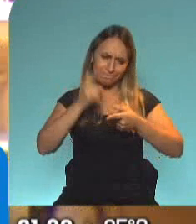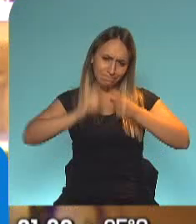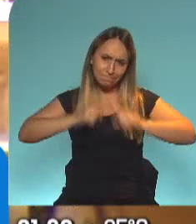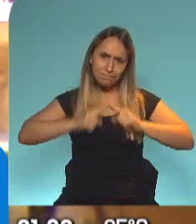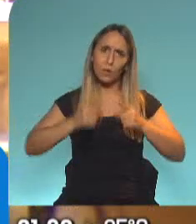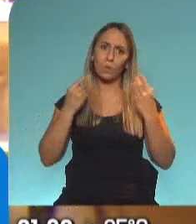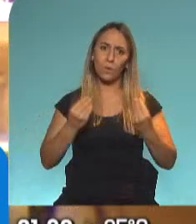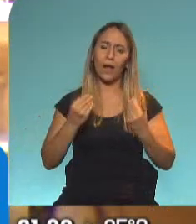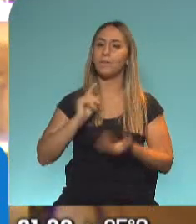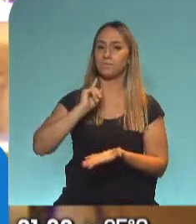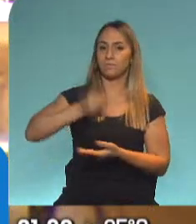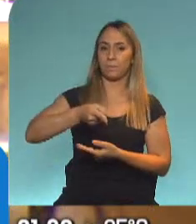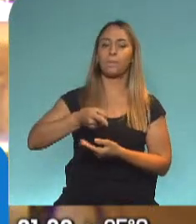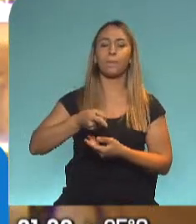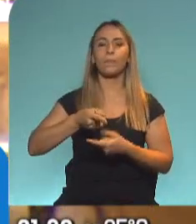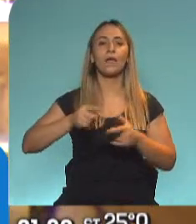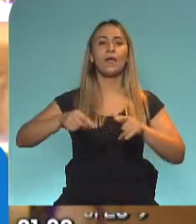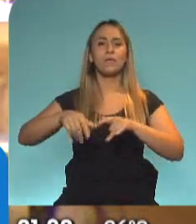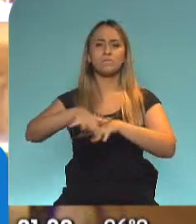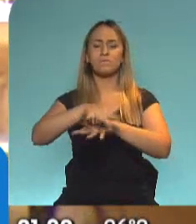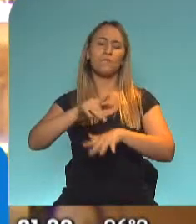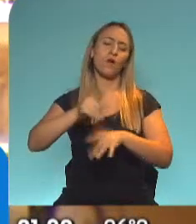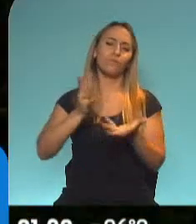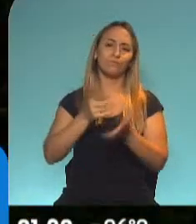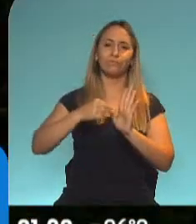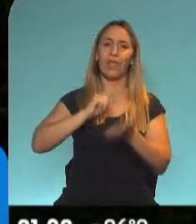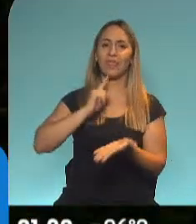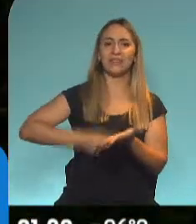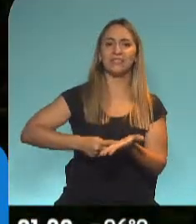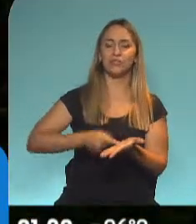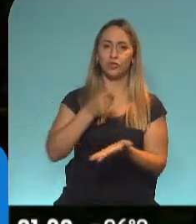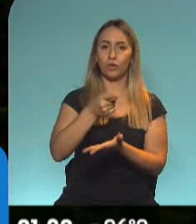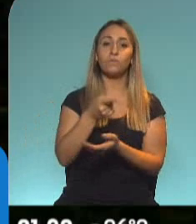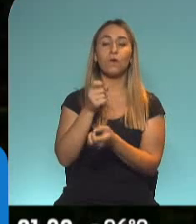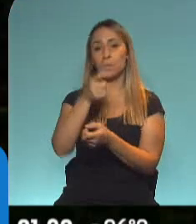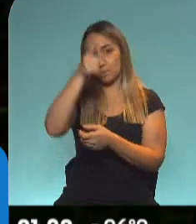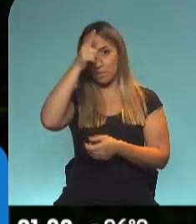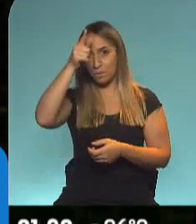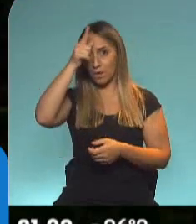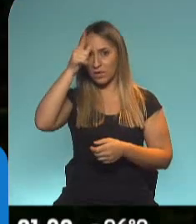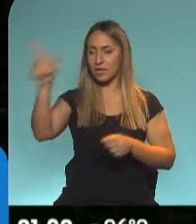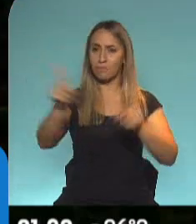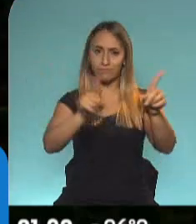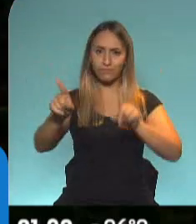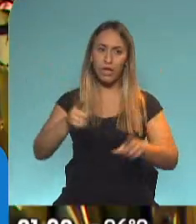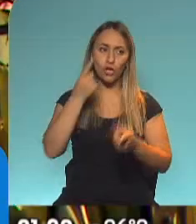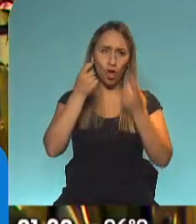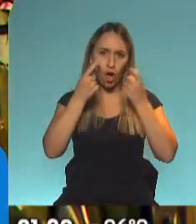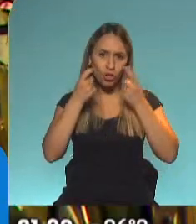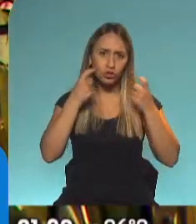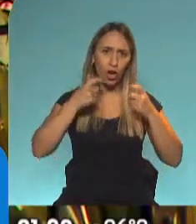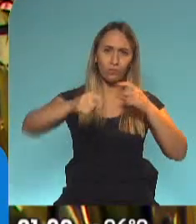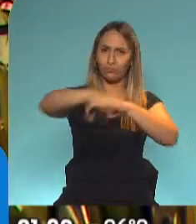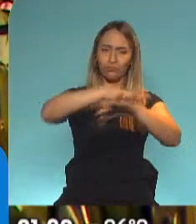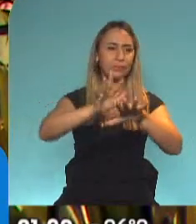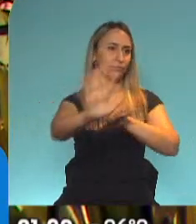implementación de un toque sanitario que habilitaría a las fuerzas de seguridad a controlar la circulación en calles y transportes públicos y